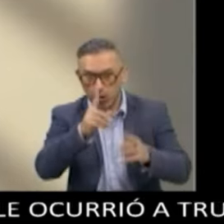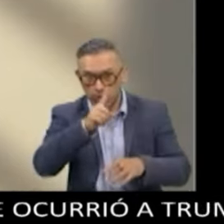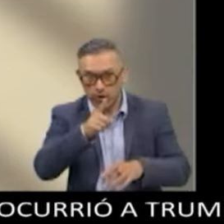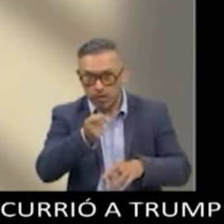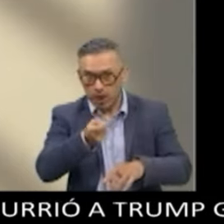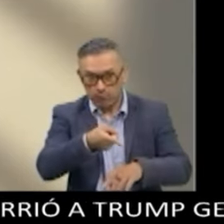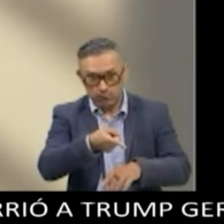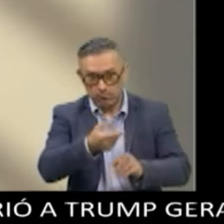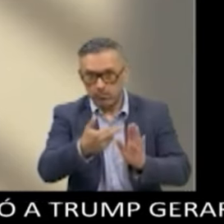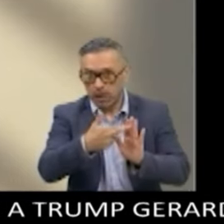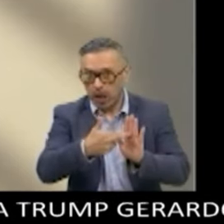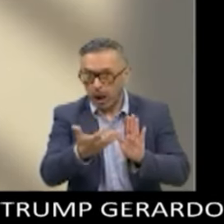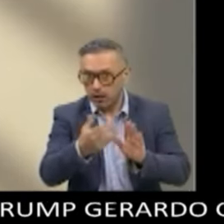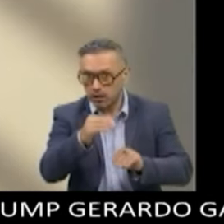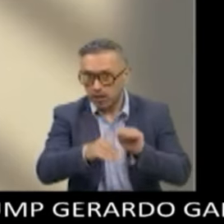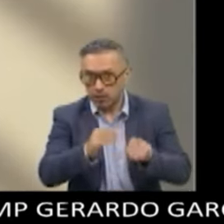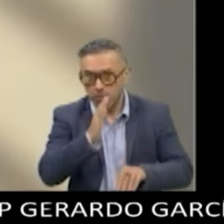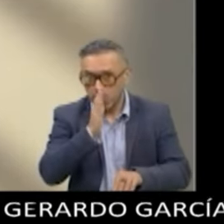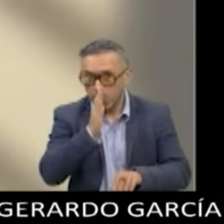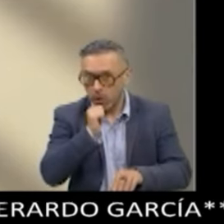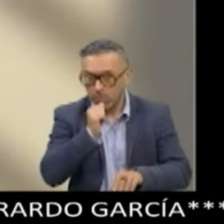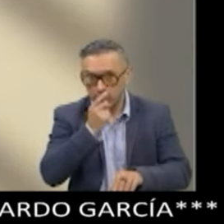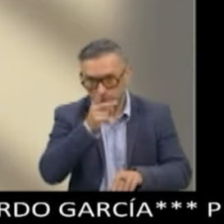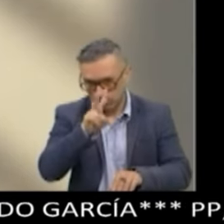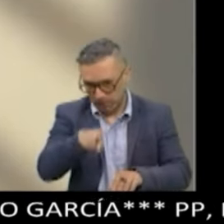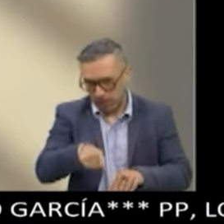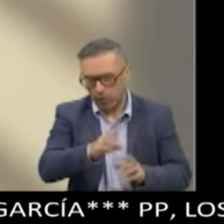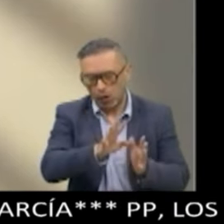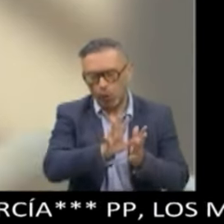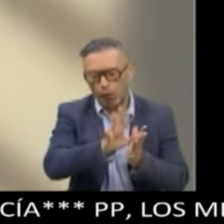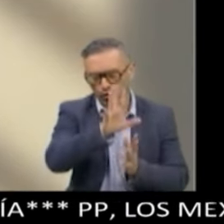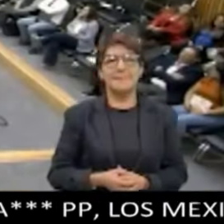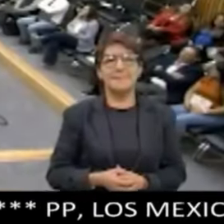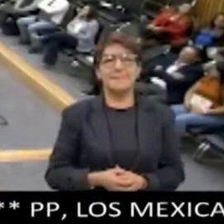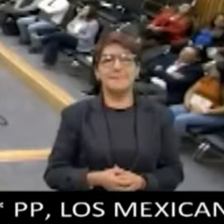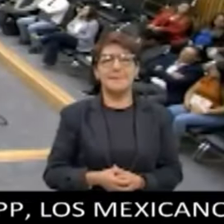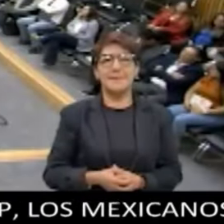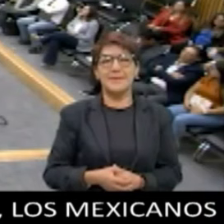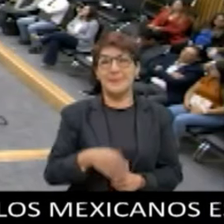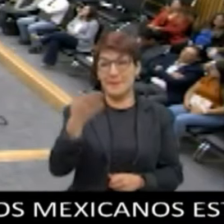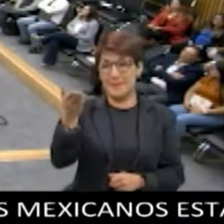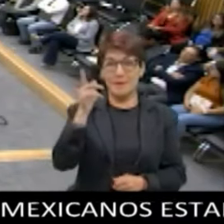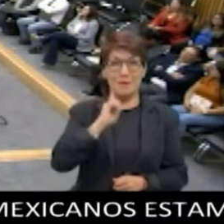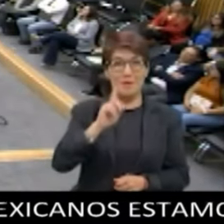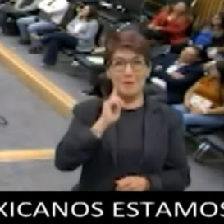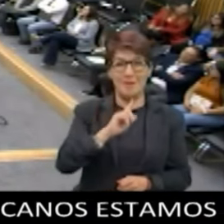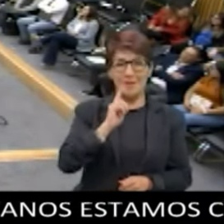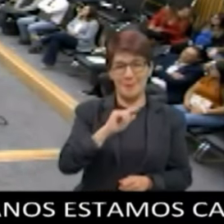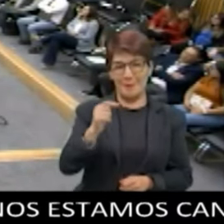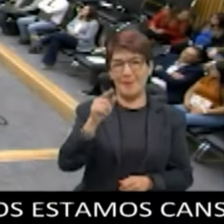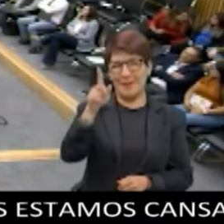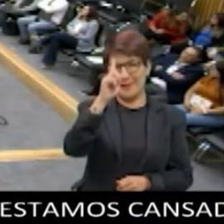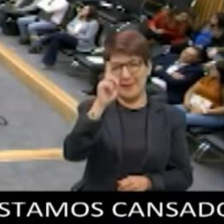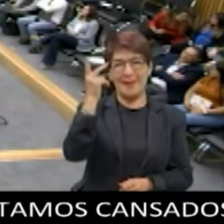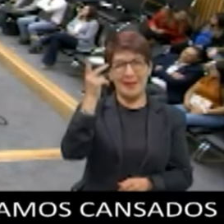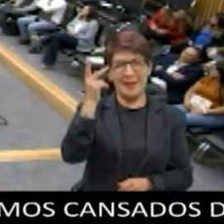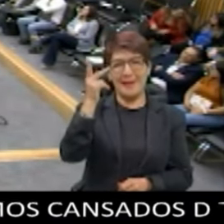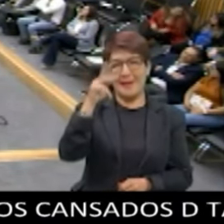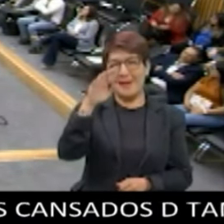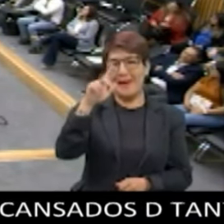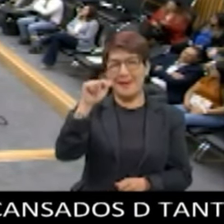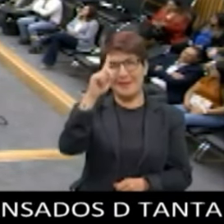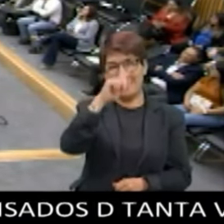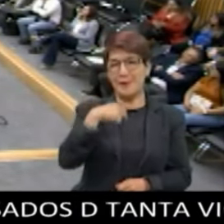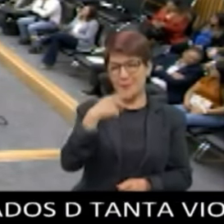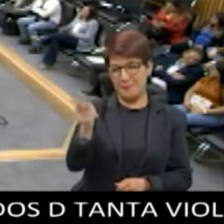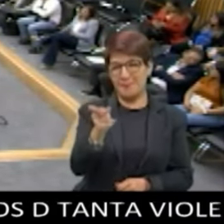la certidumbre y la certeza la tranquilidad que genera el Instituto Nacional es justamente su estuctura me